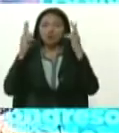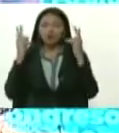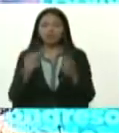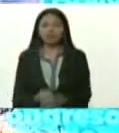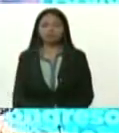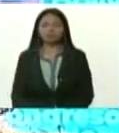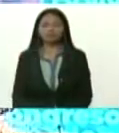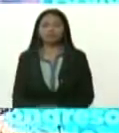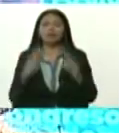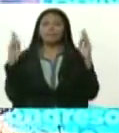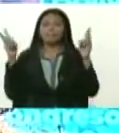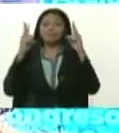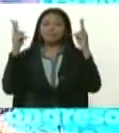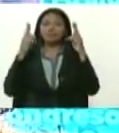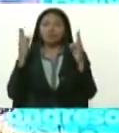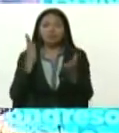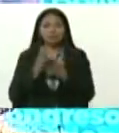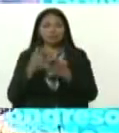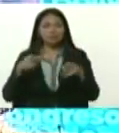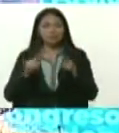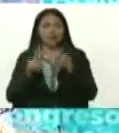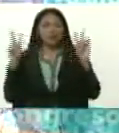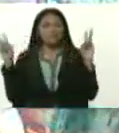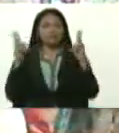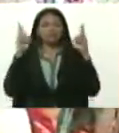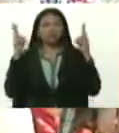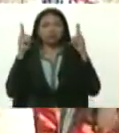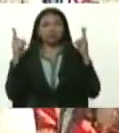y en victoria, siempre en victoria.